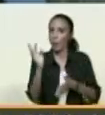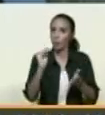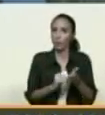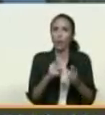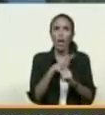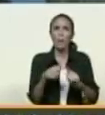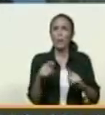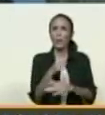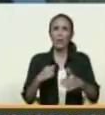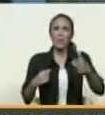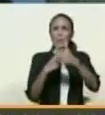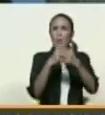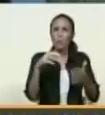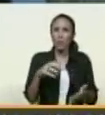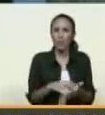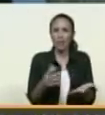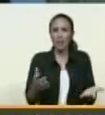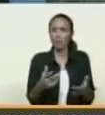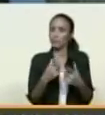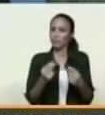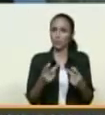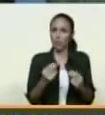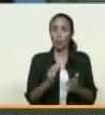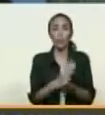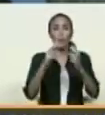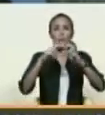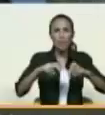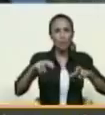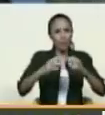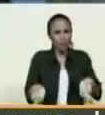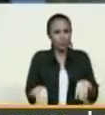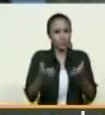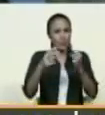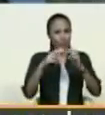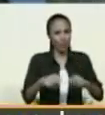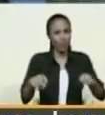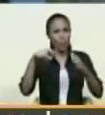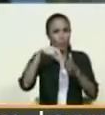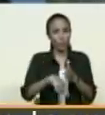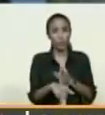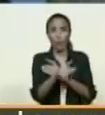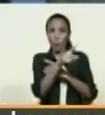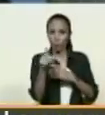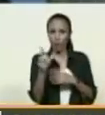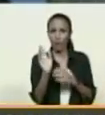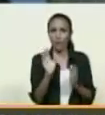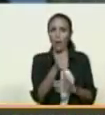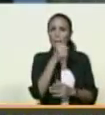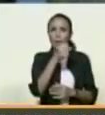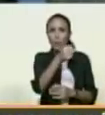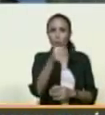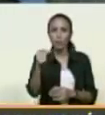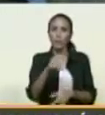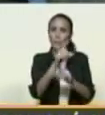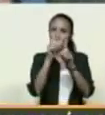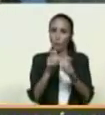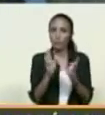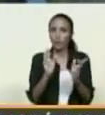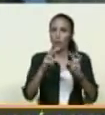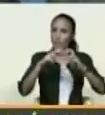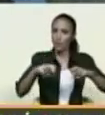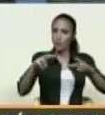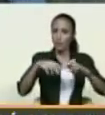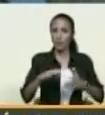gobierno. Creo que allí es mucho lo que pueden investigar los periodistas que se dedican